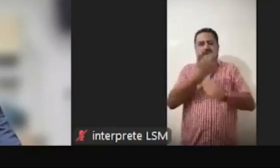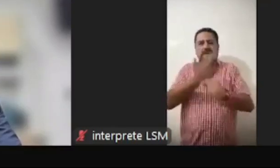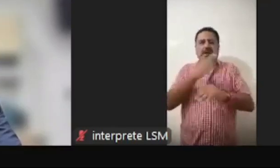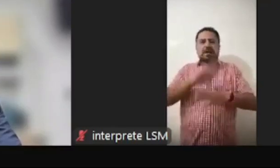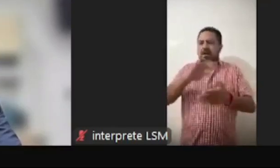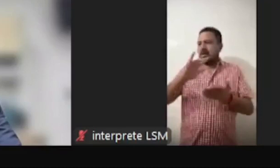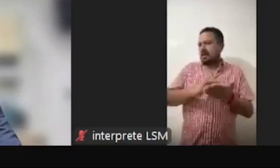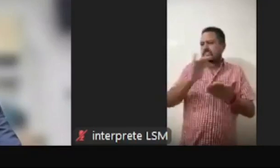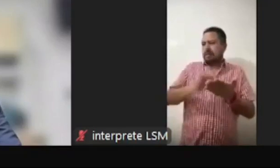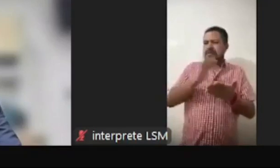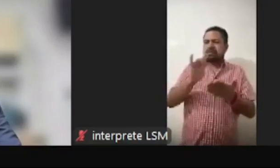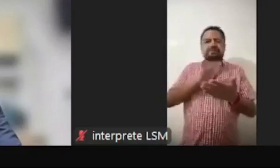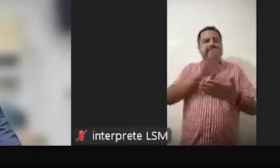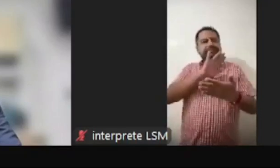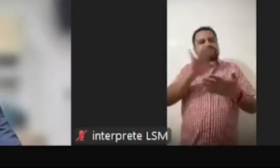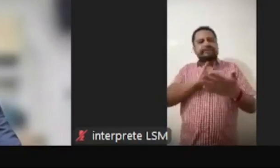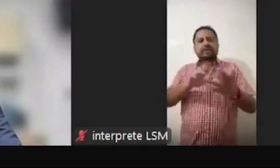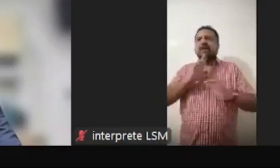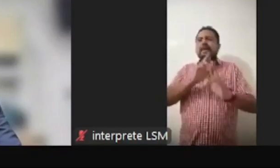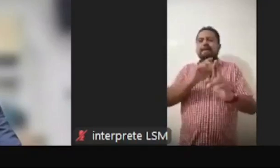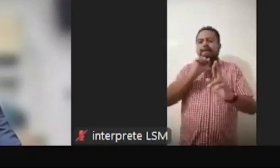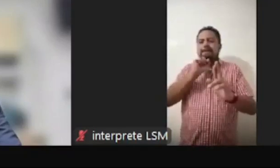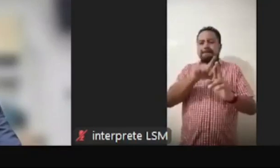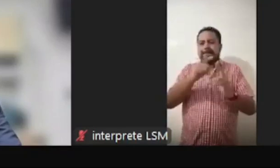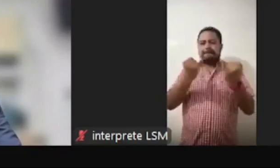los resolutivos del mismo.